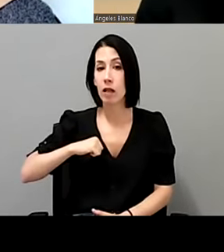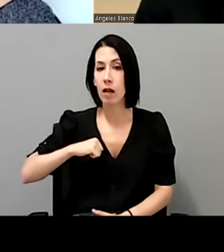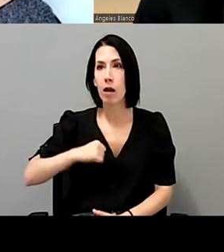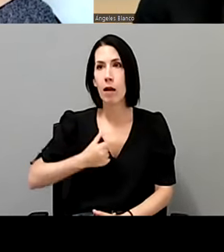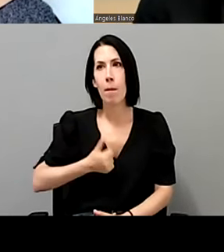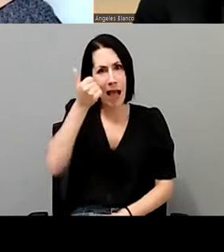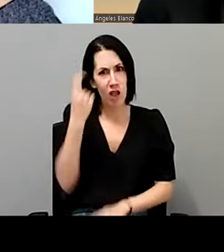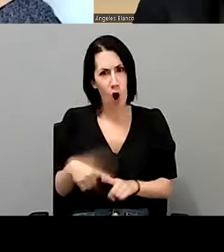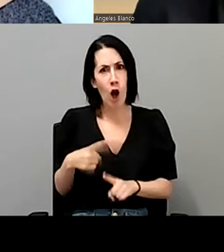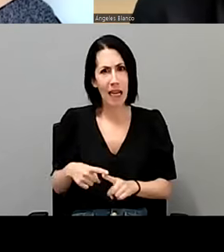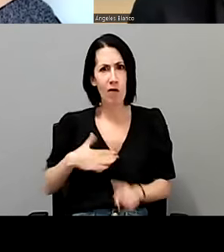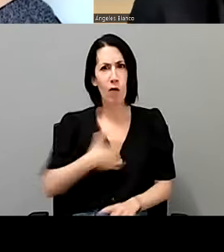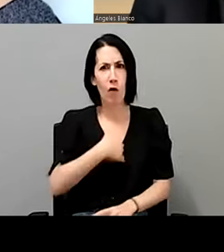allá.